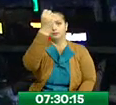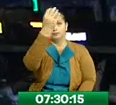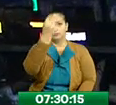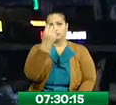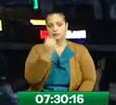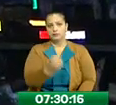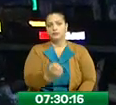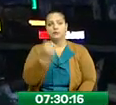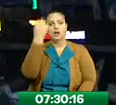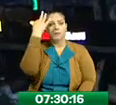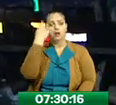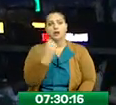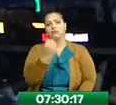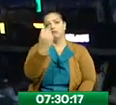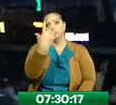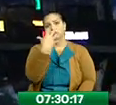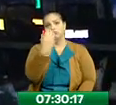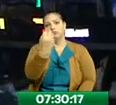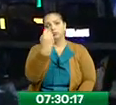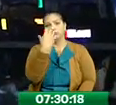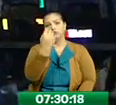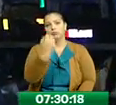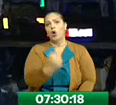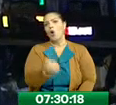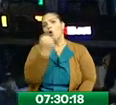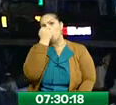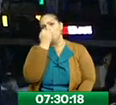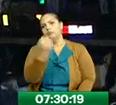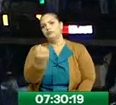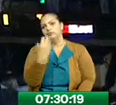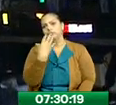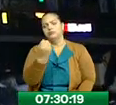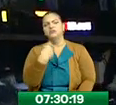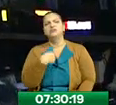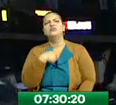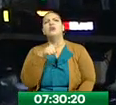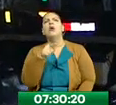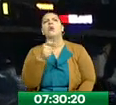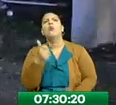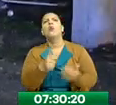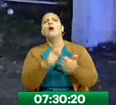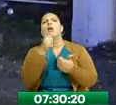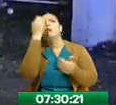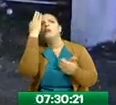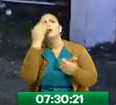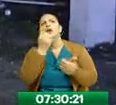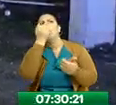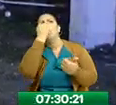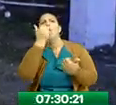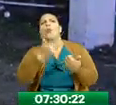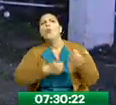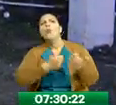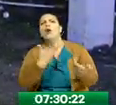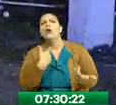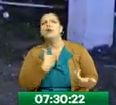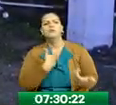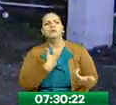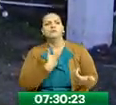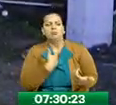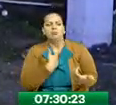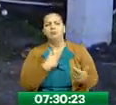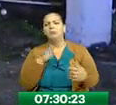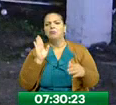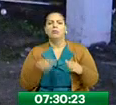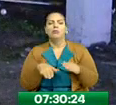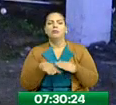accidentes de tránsito. Planteaban que la autoridad de tránsito municipal pues simplemente anule la luz intermitente